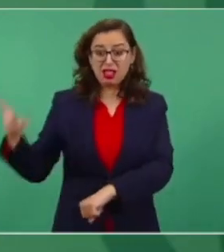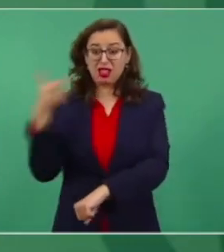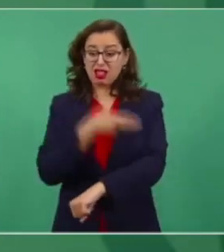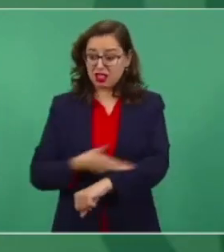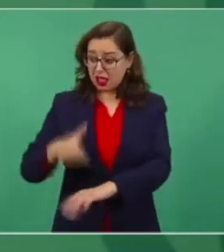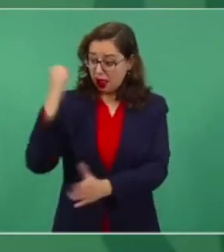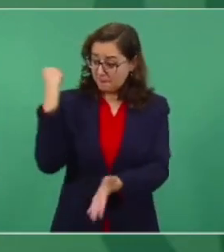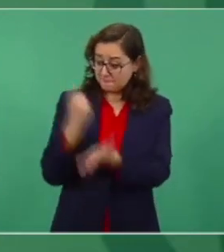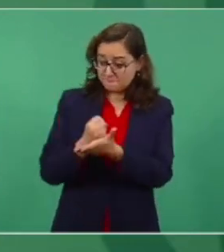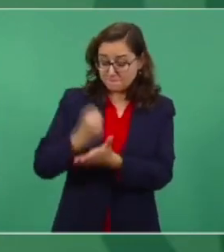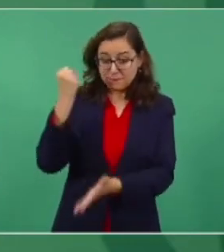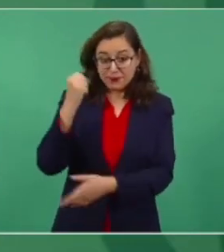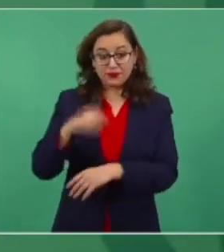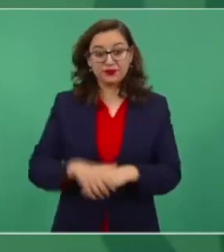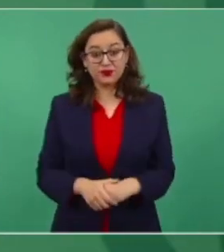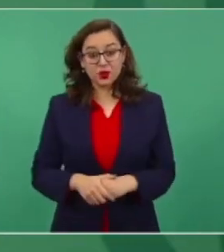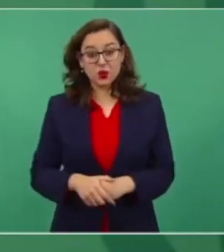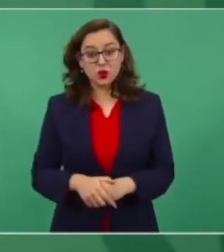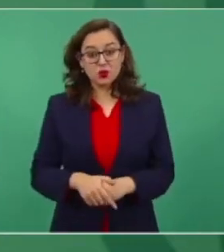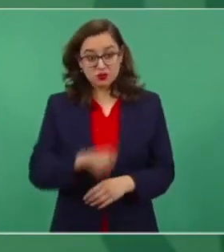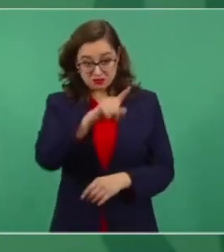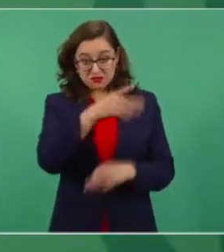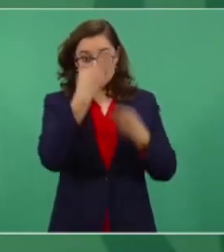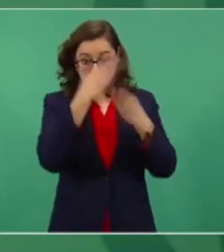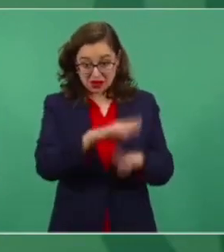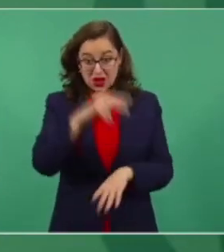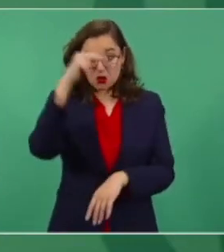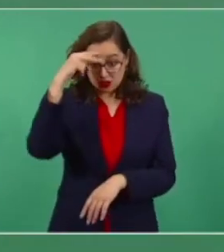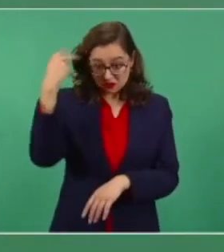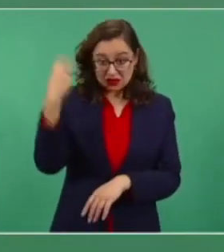porque ustedes creen que a los del Banco de México les gusta